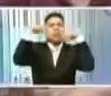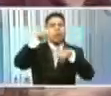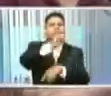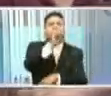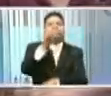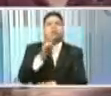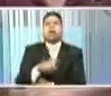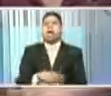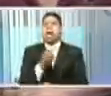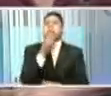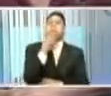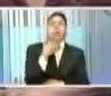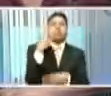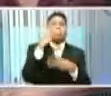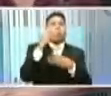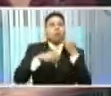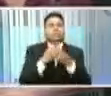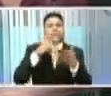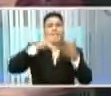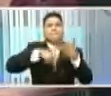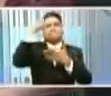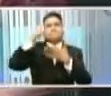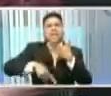Bueno, vamos a hacer ese plan